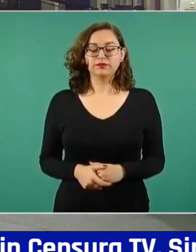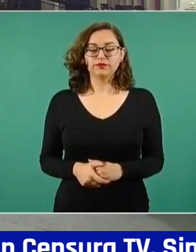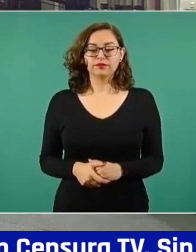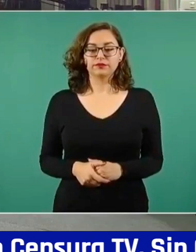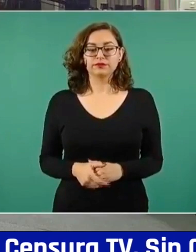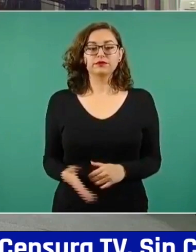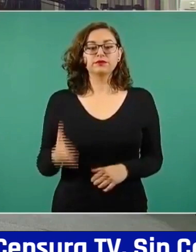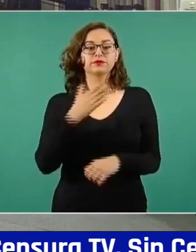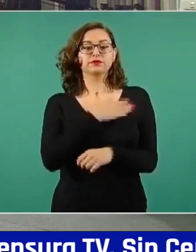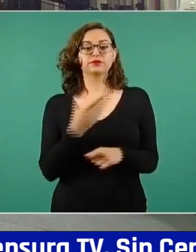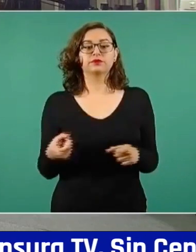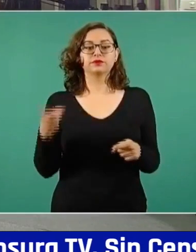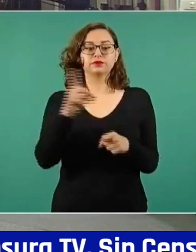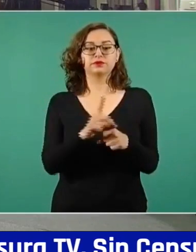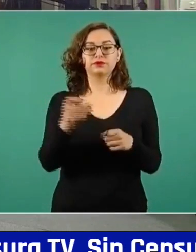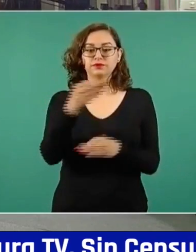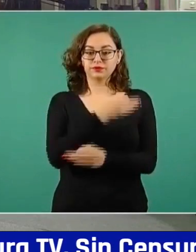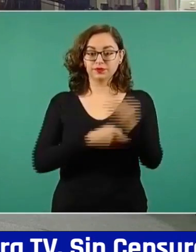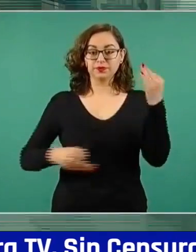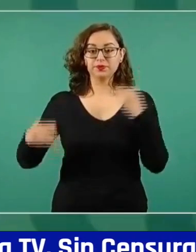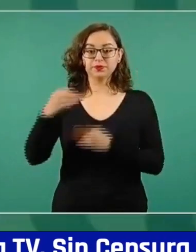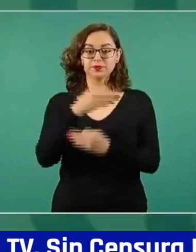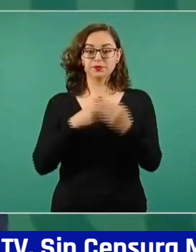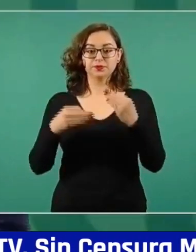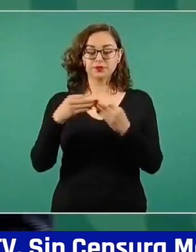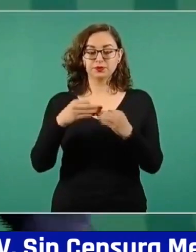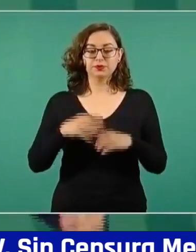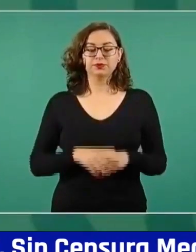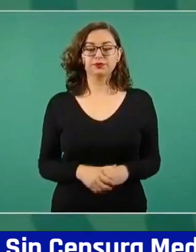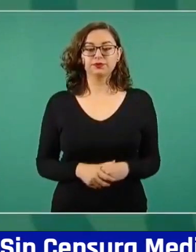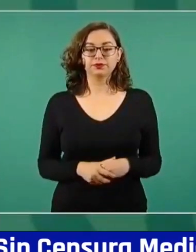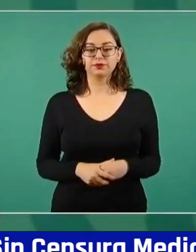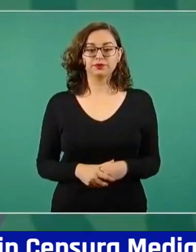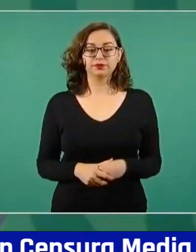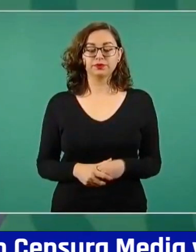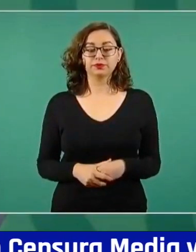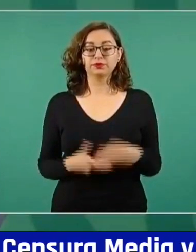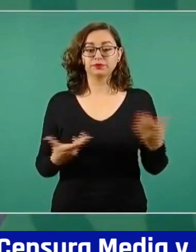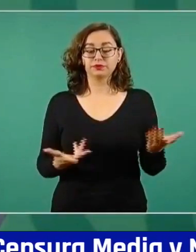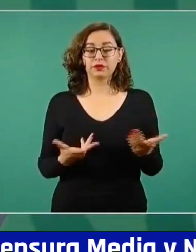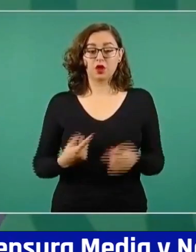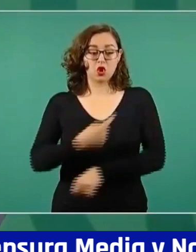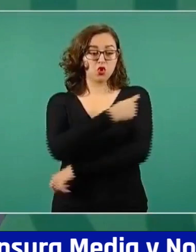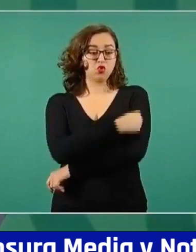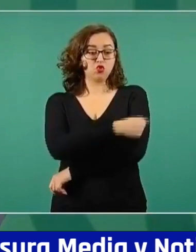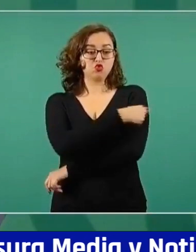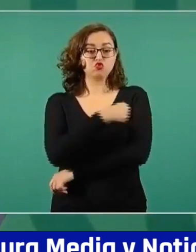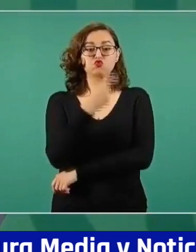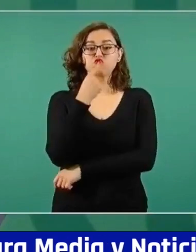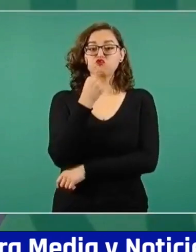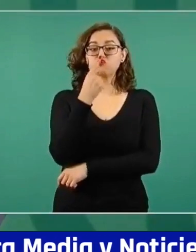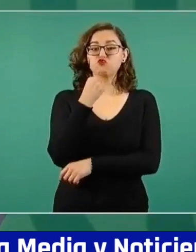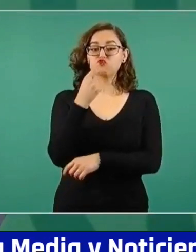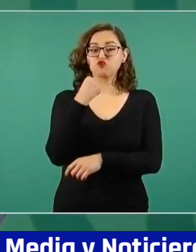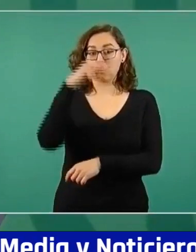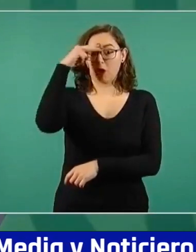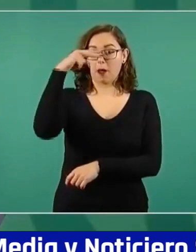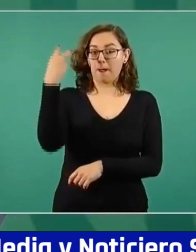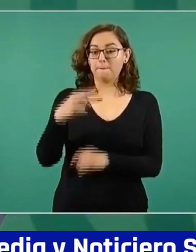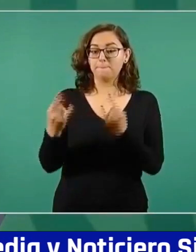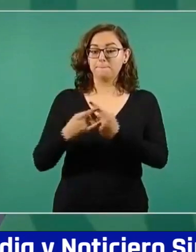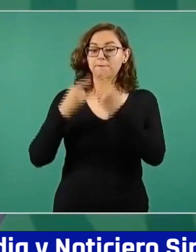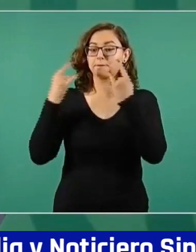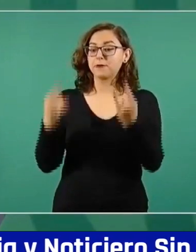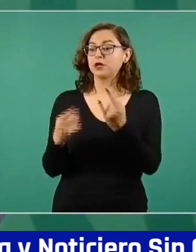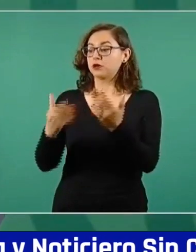Muy buenos días a todos. A lo largo de la historia de la Cruz Roja Mexicana, se han centrado en apoyos a los grupos